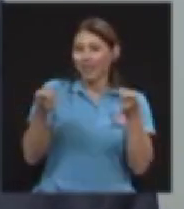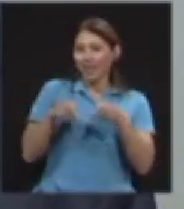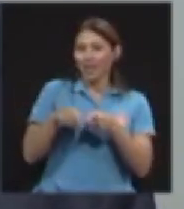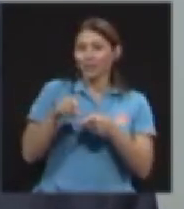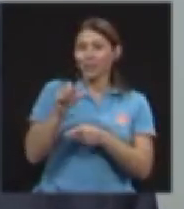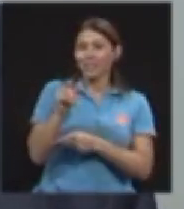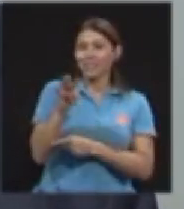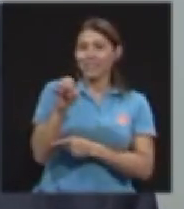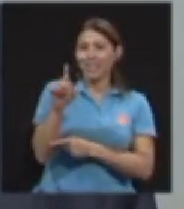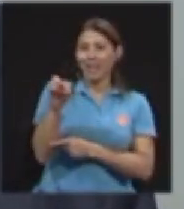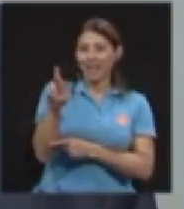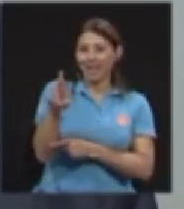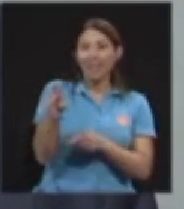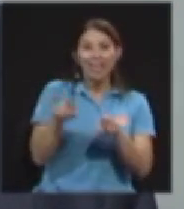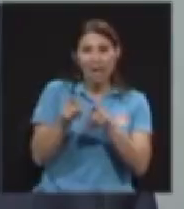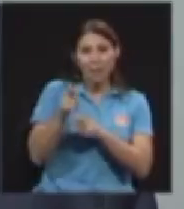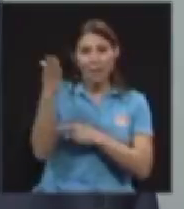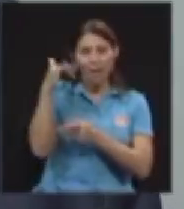más, digamos,